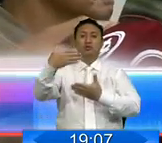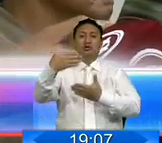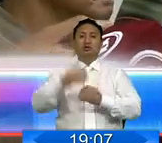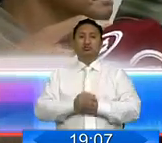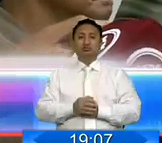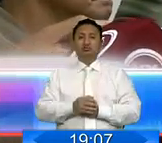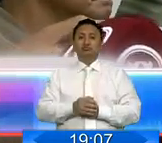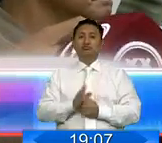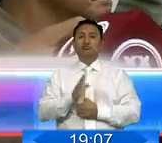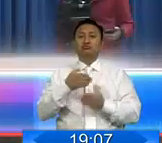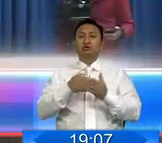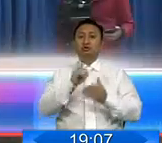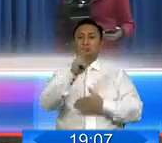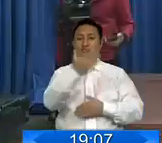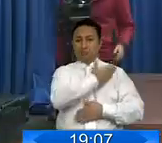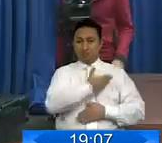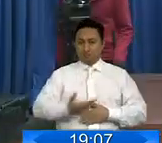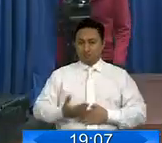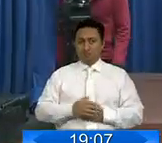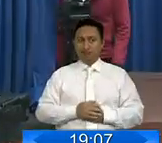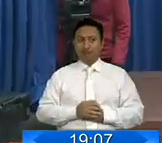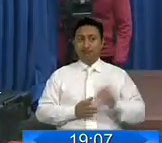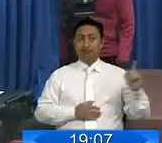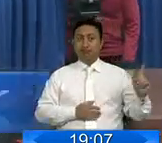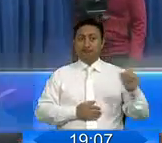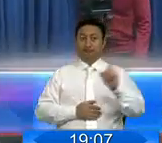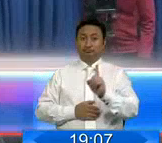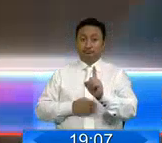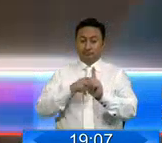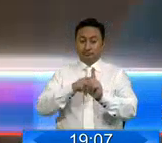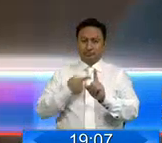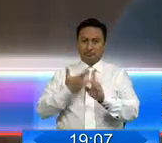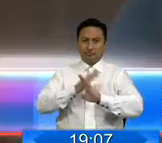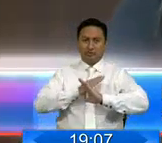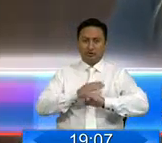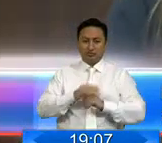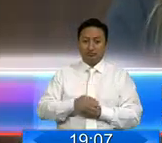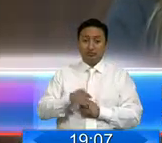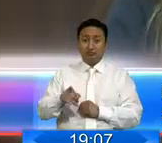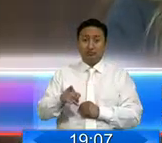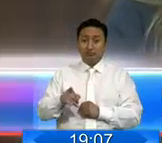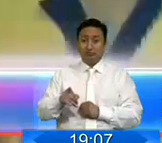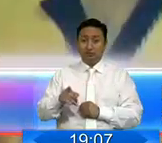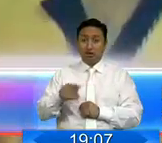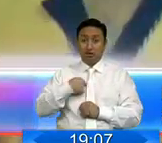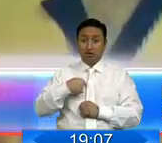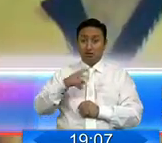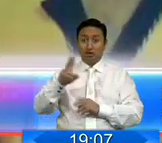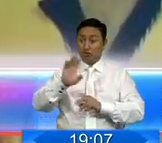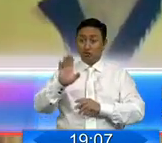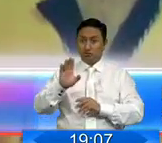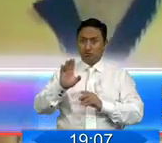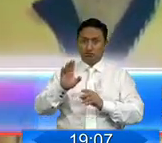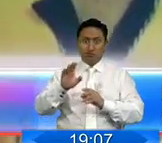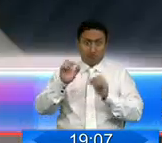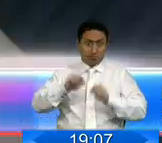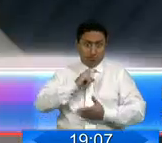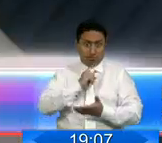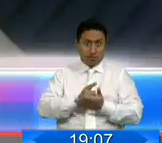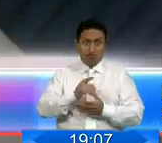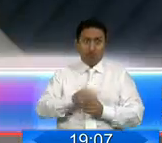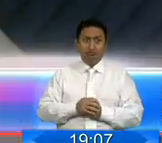en contra de la vicepresidenta. Vicuña salió al frente de la acusación en su contra sin negar haber cobrado los denominados diezmos.